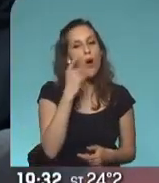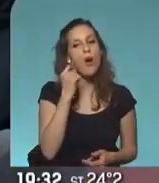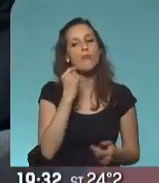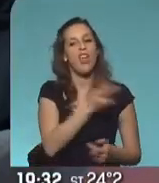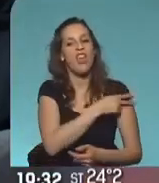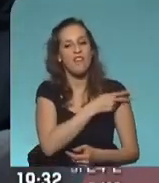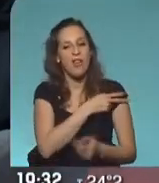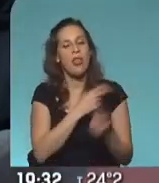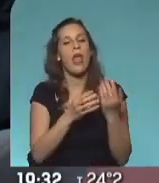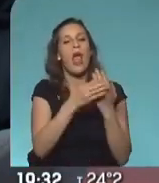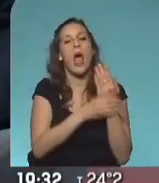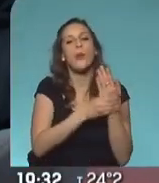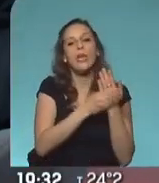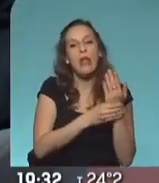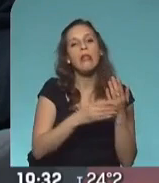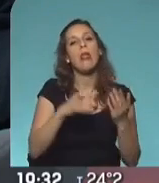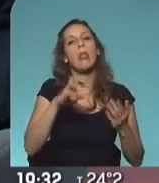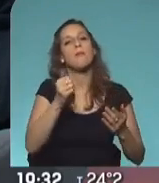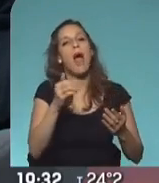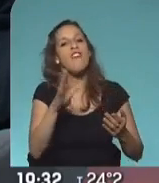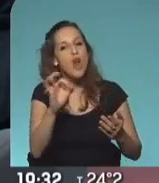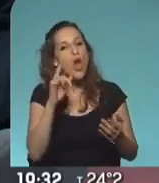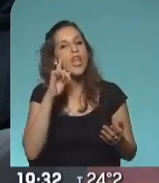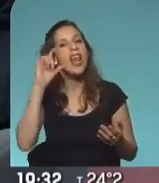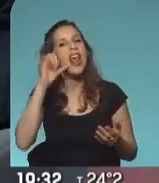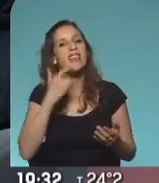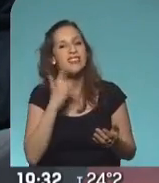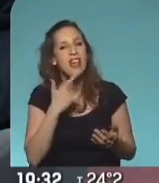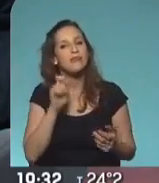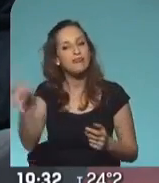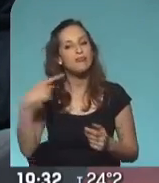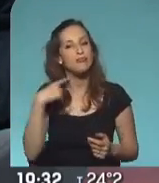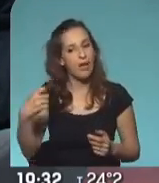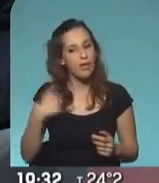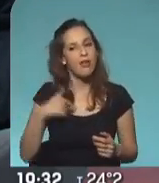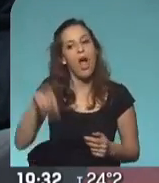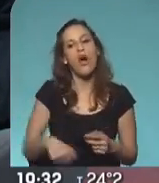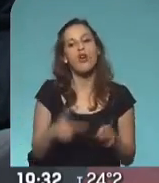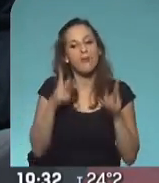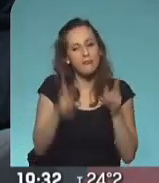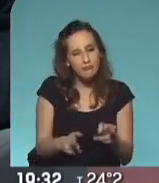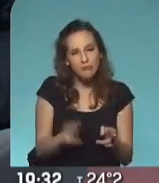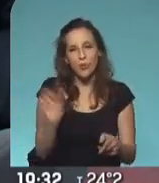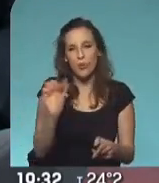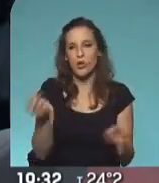gabinete de Pablo Iglesias, el líder de Unidas Podemos allí en España. Nos vamos con él a la pausa, enseguida venimos con estos temas.